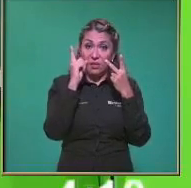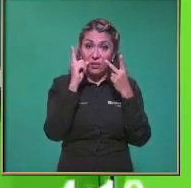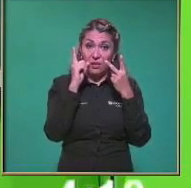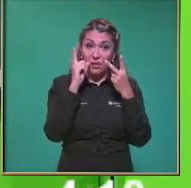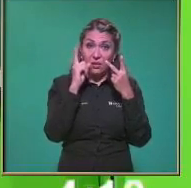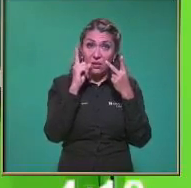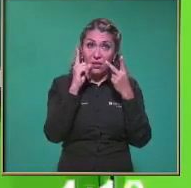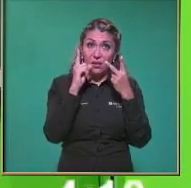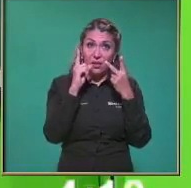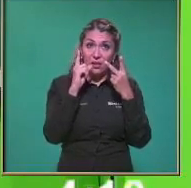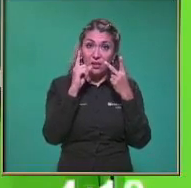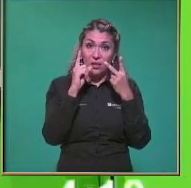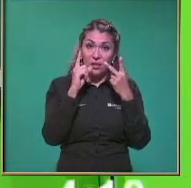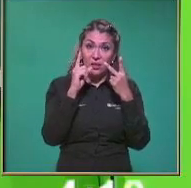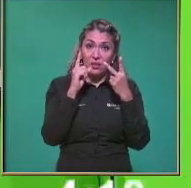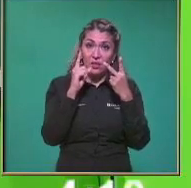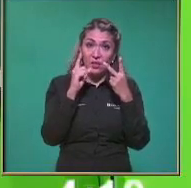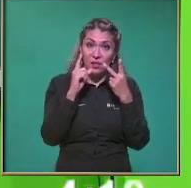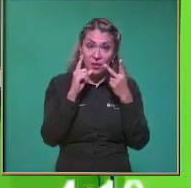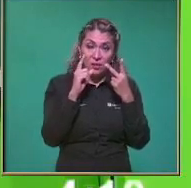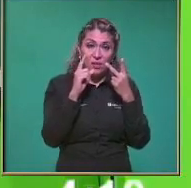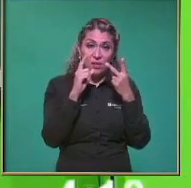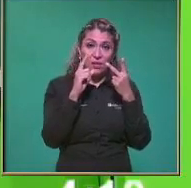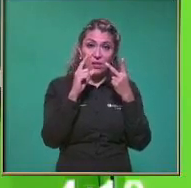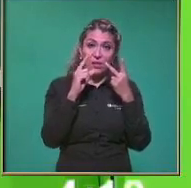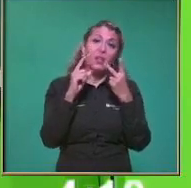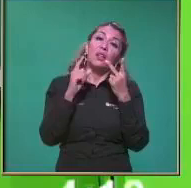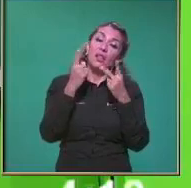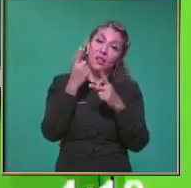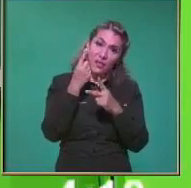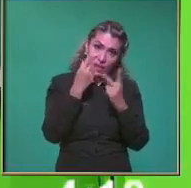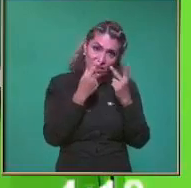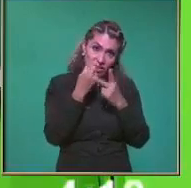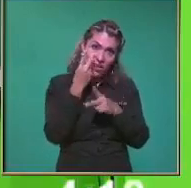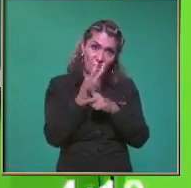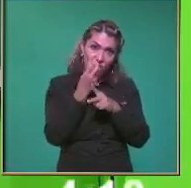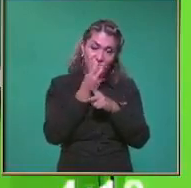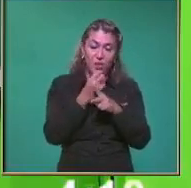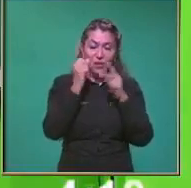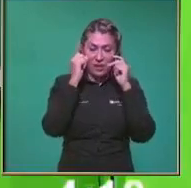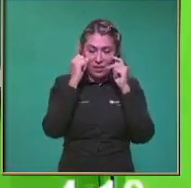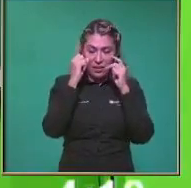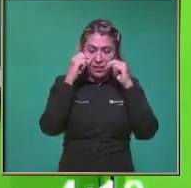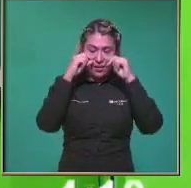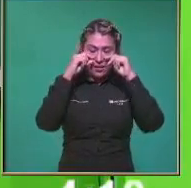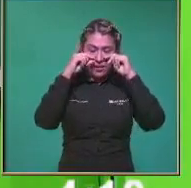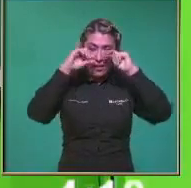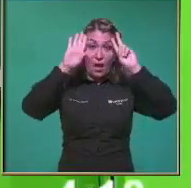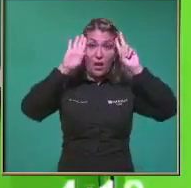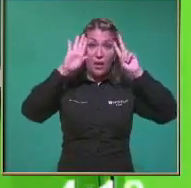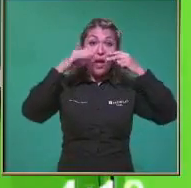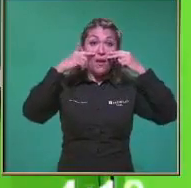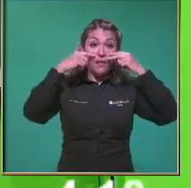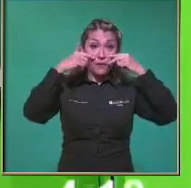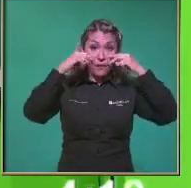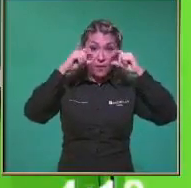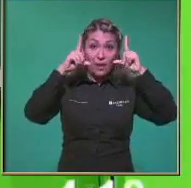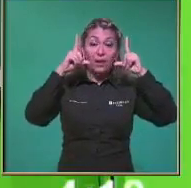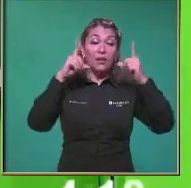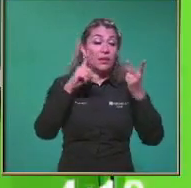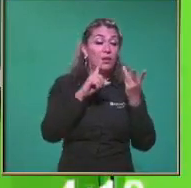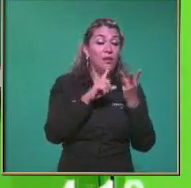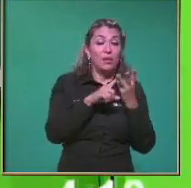ojos porque me va a dar la luz. Ah, entonces, precisamente, el segundo paso es abrir los ojos. ¿Qué